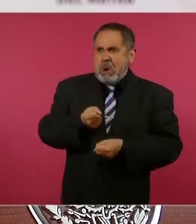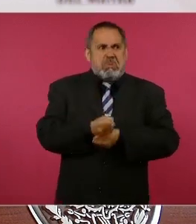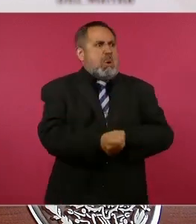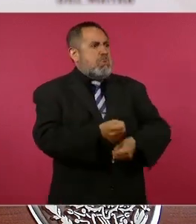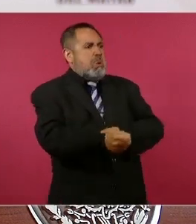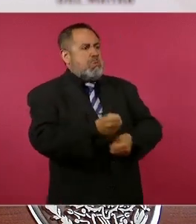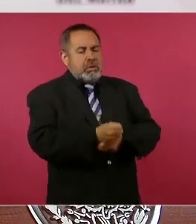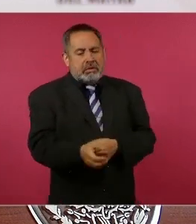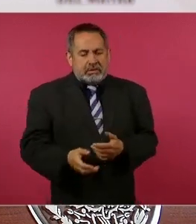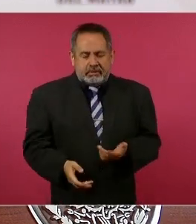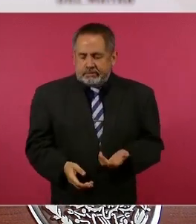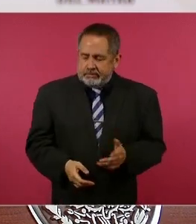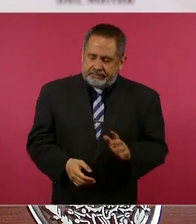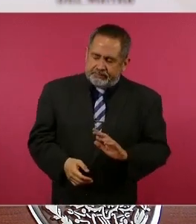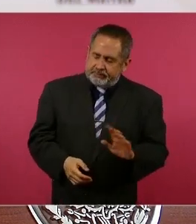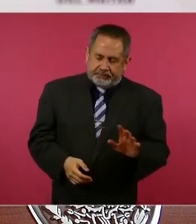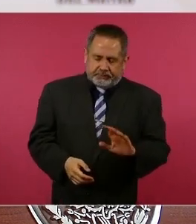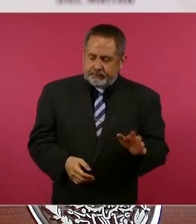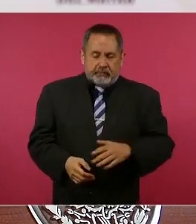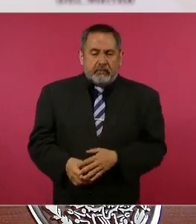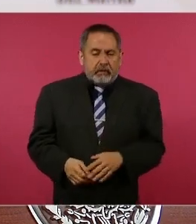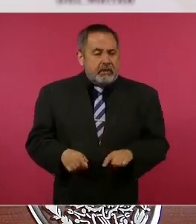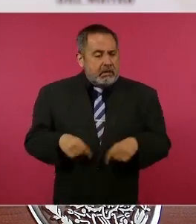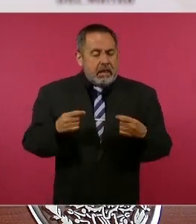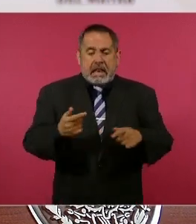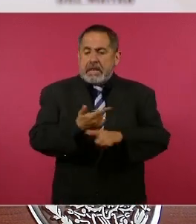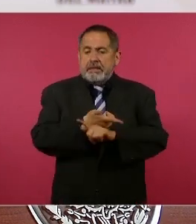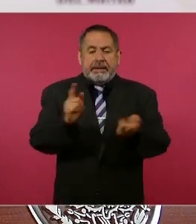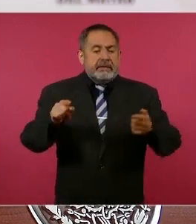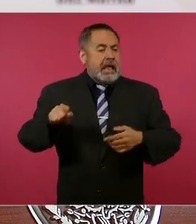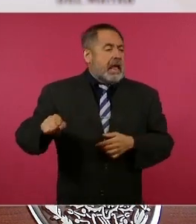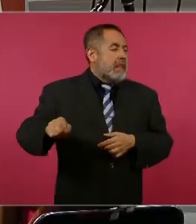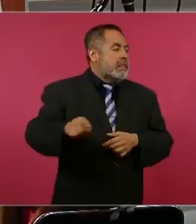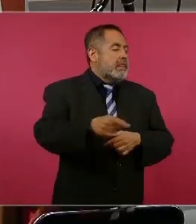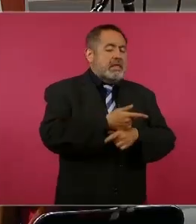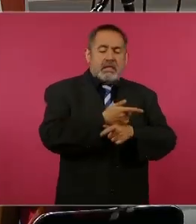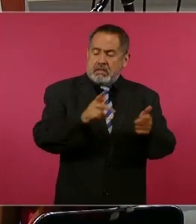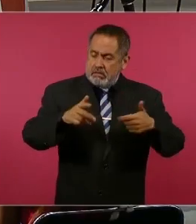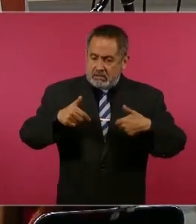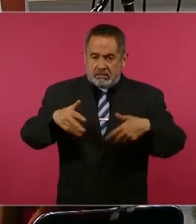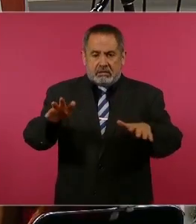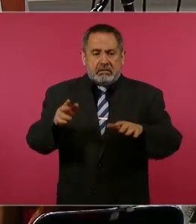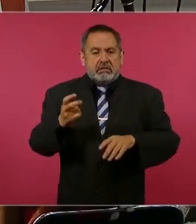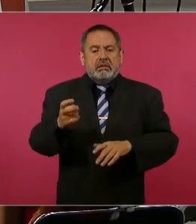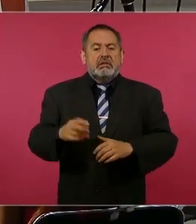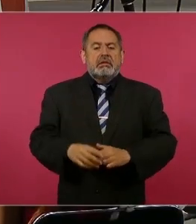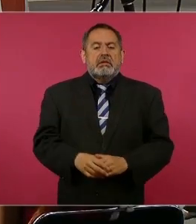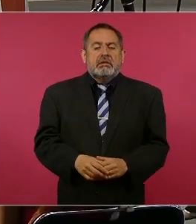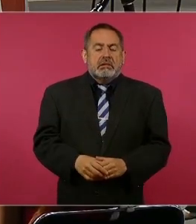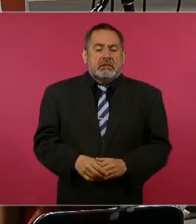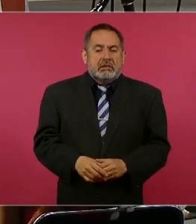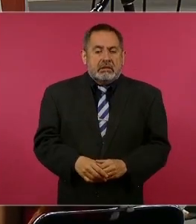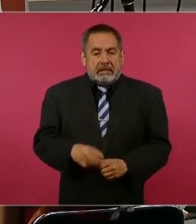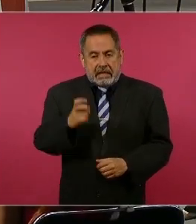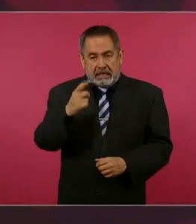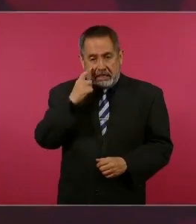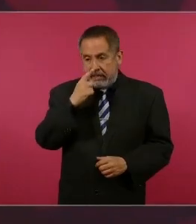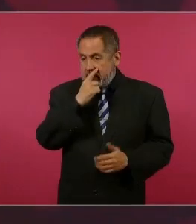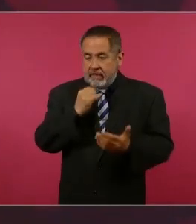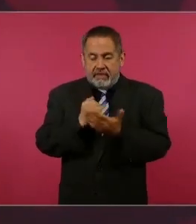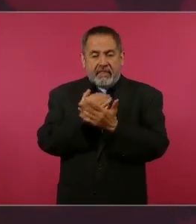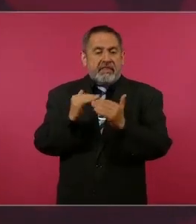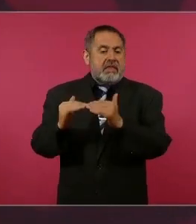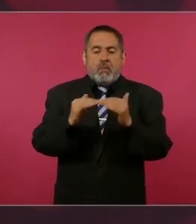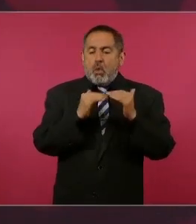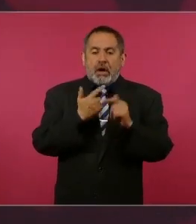y garantizar las libertades, porque Eso es democracia.